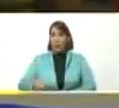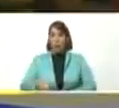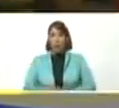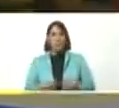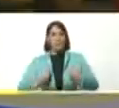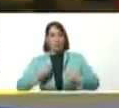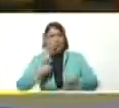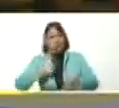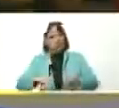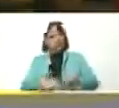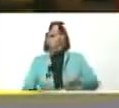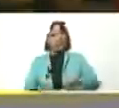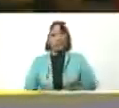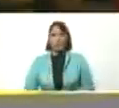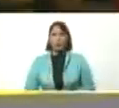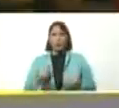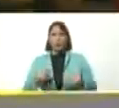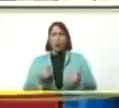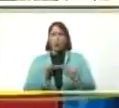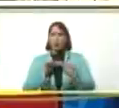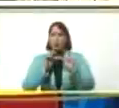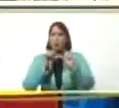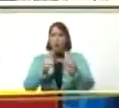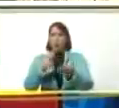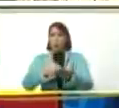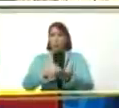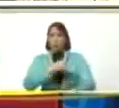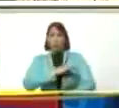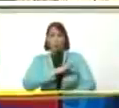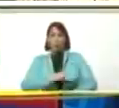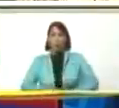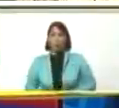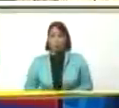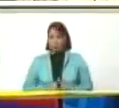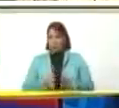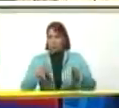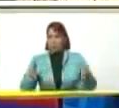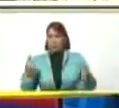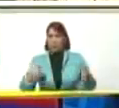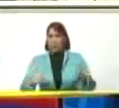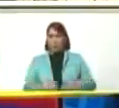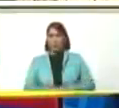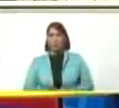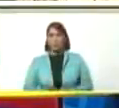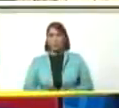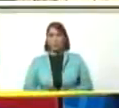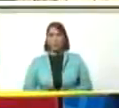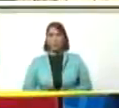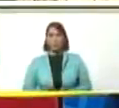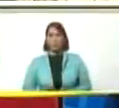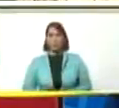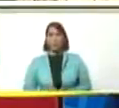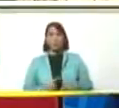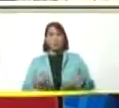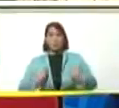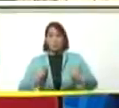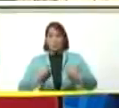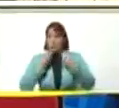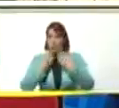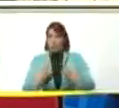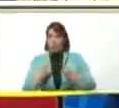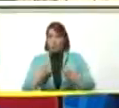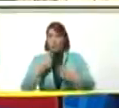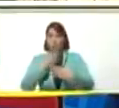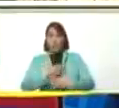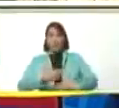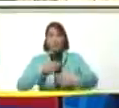pueblo. ¿Cómo sostenemos la inversión social gigantesca que tenemos para el vivir viviendo, para el